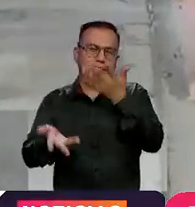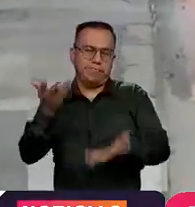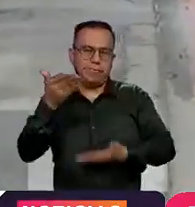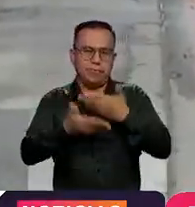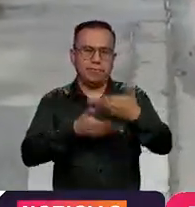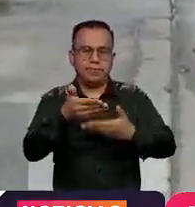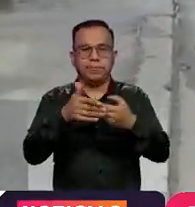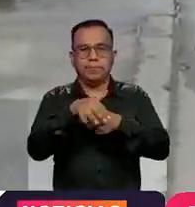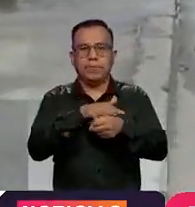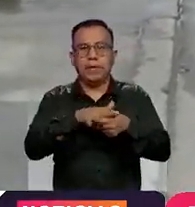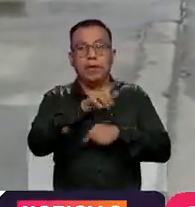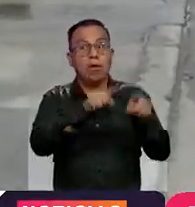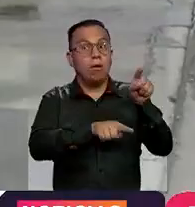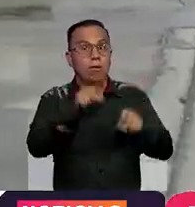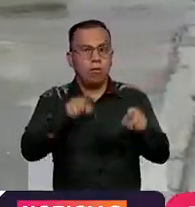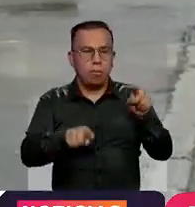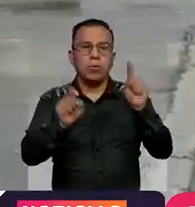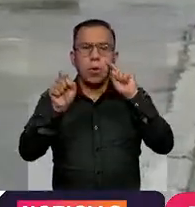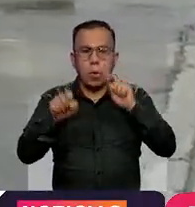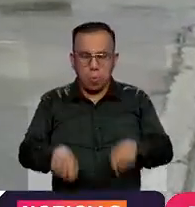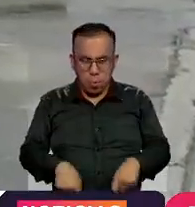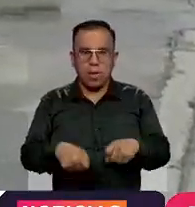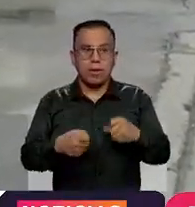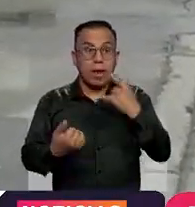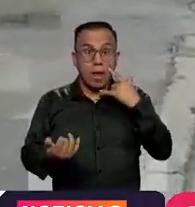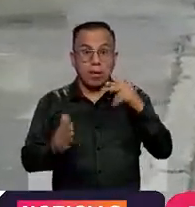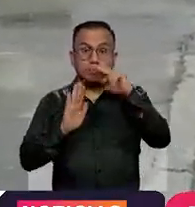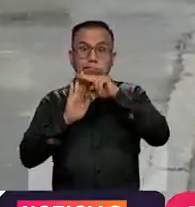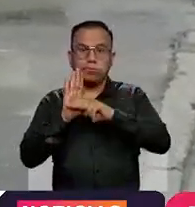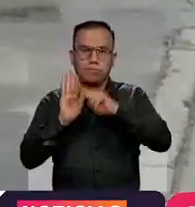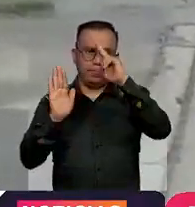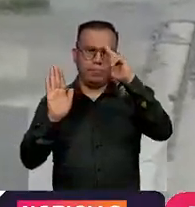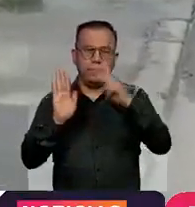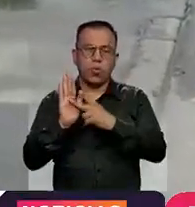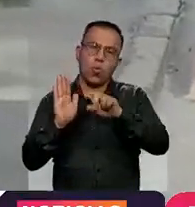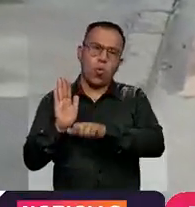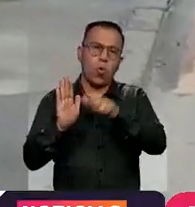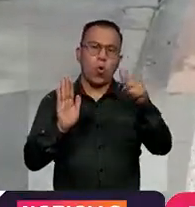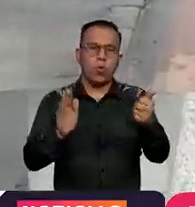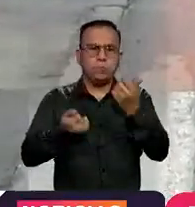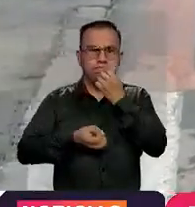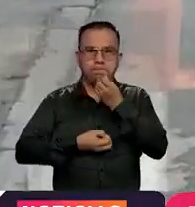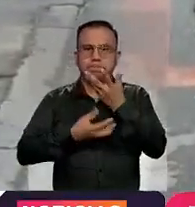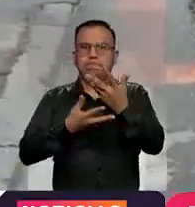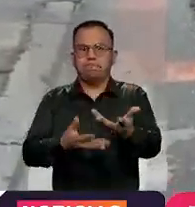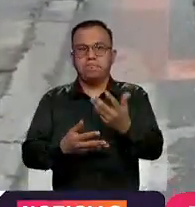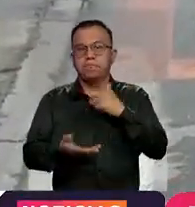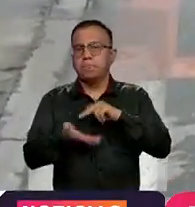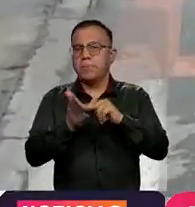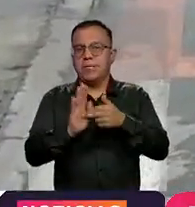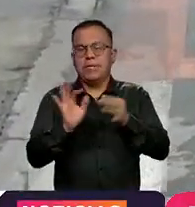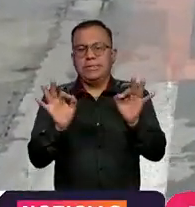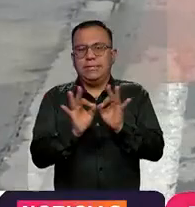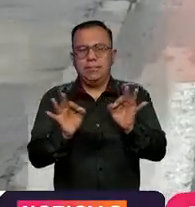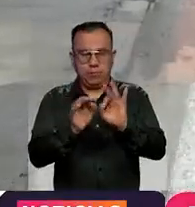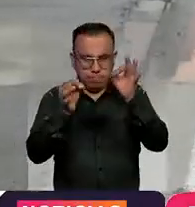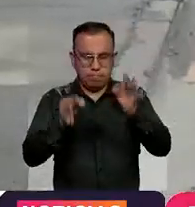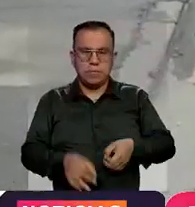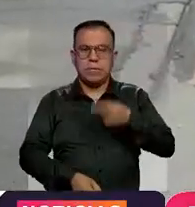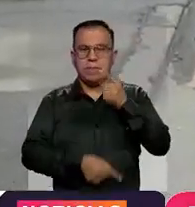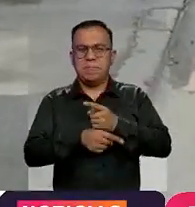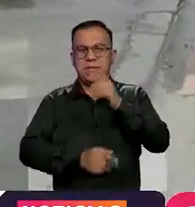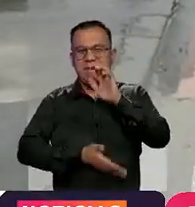caso. Algunos motociclistas se encuentran de acuerdo con la normativa, mientras que otros manifestaron que lo hacen simplemente para cumplir y